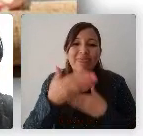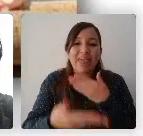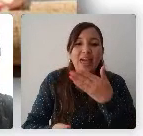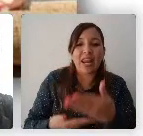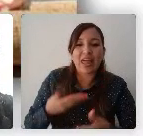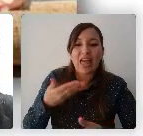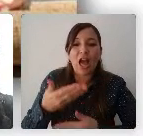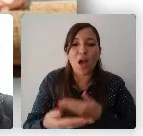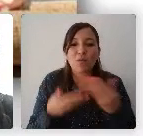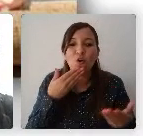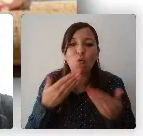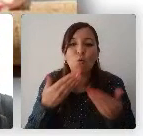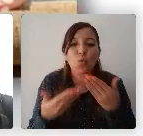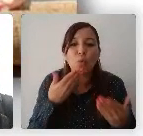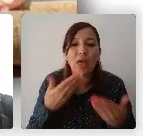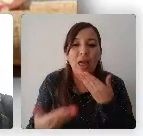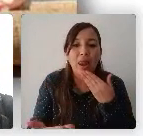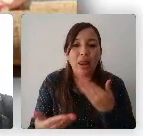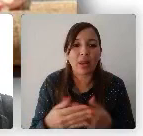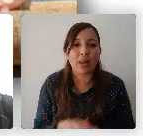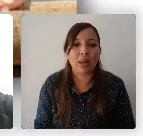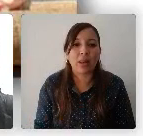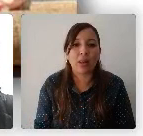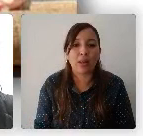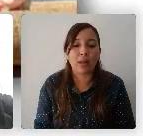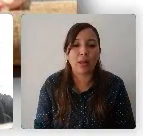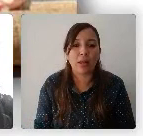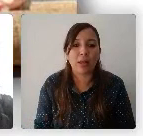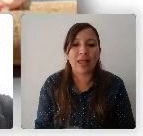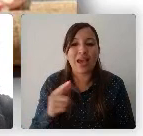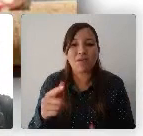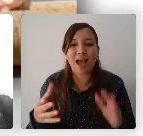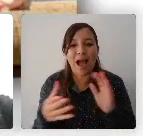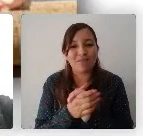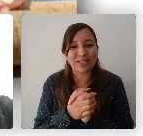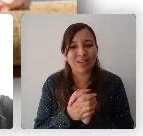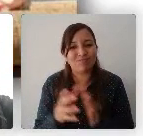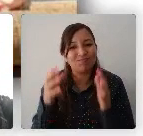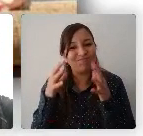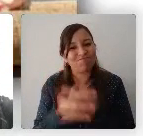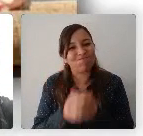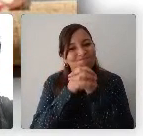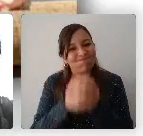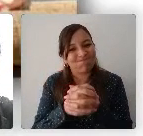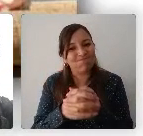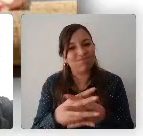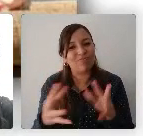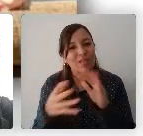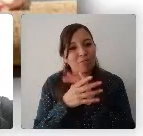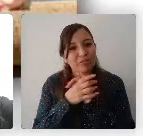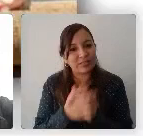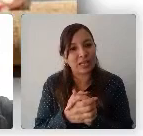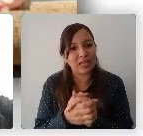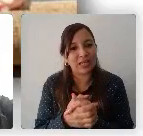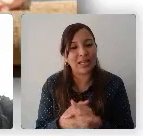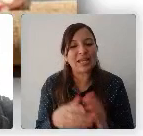muchos de los platos y la gastronomía está basada en los productos locales. Y hay un